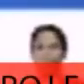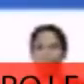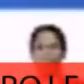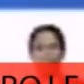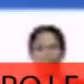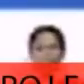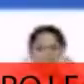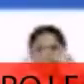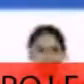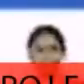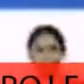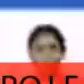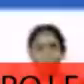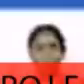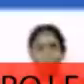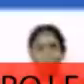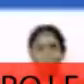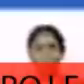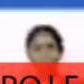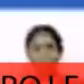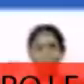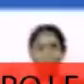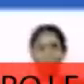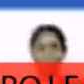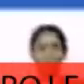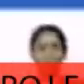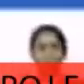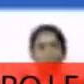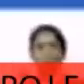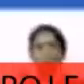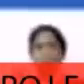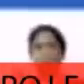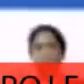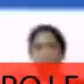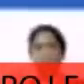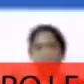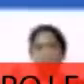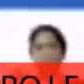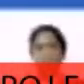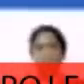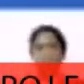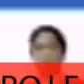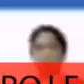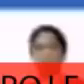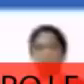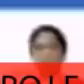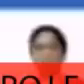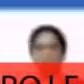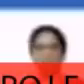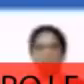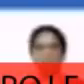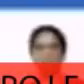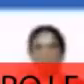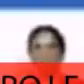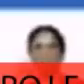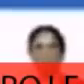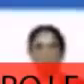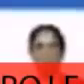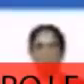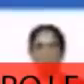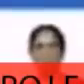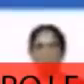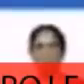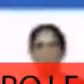van a tener que ir adecuando cómo se va abriendo ciertos chorros y flexibilizaciones con respecto a la gente en la